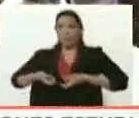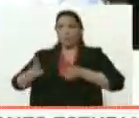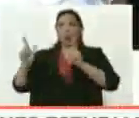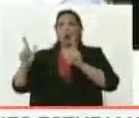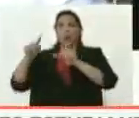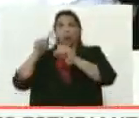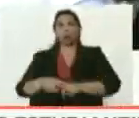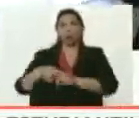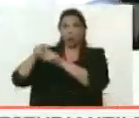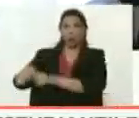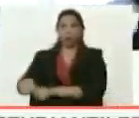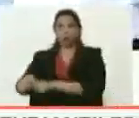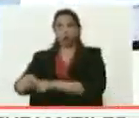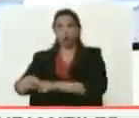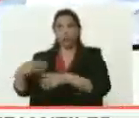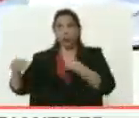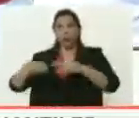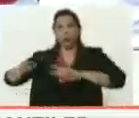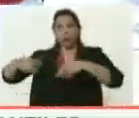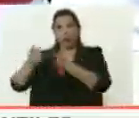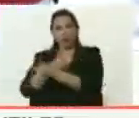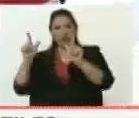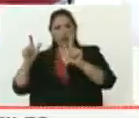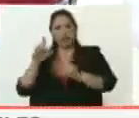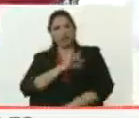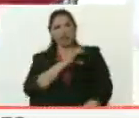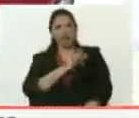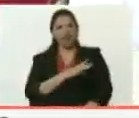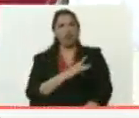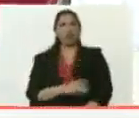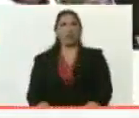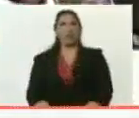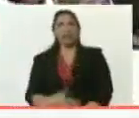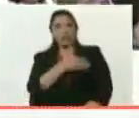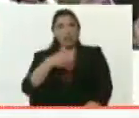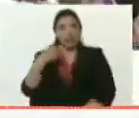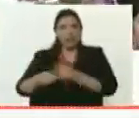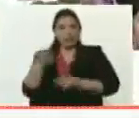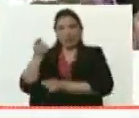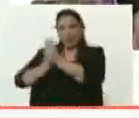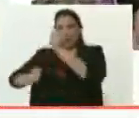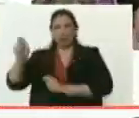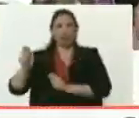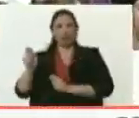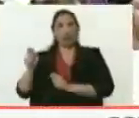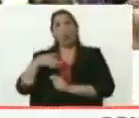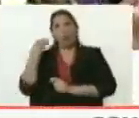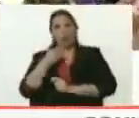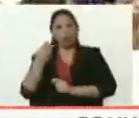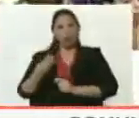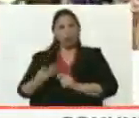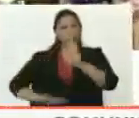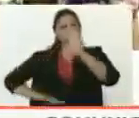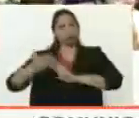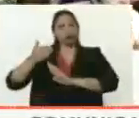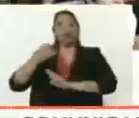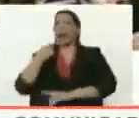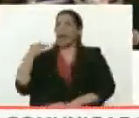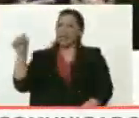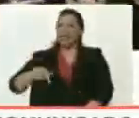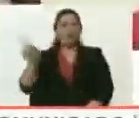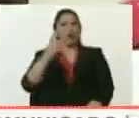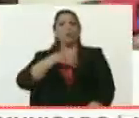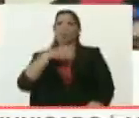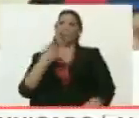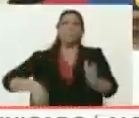someter por el modelo neoliberal. En Chile trataron de imponer una negociación y la juventud antineoliberal dijo, aquí no